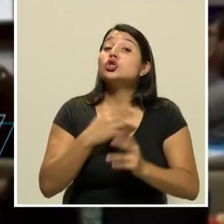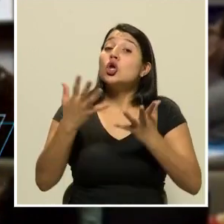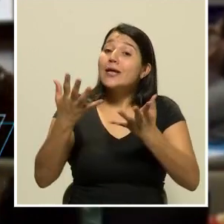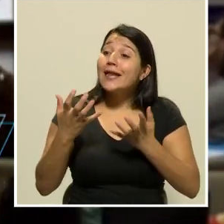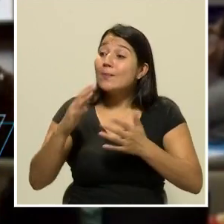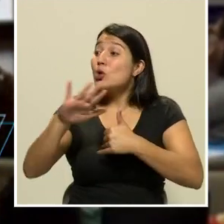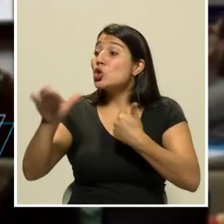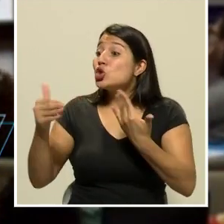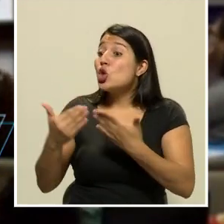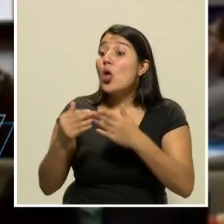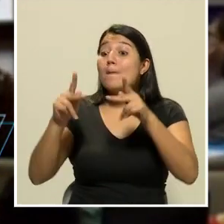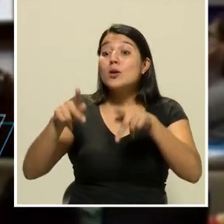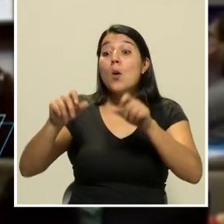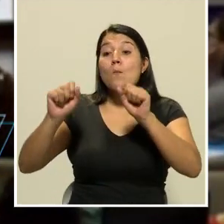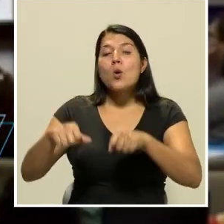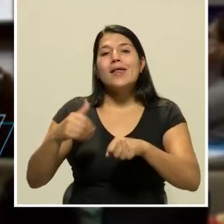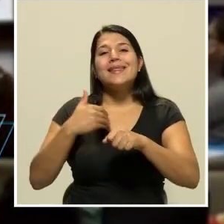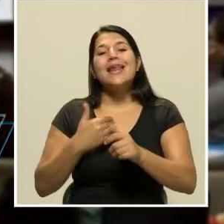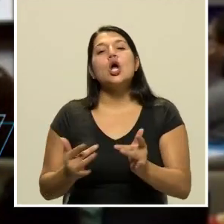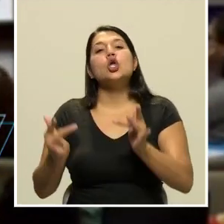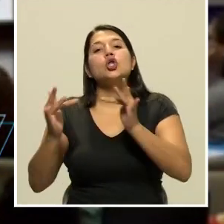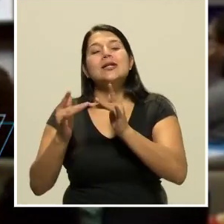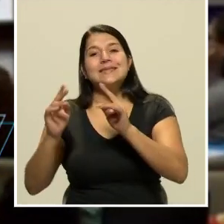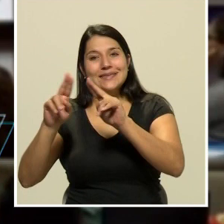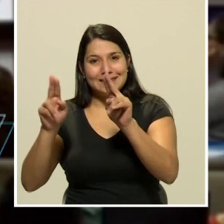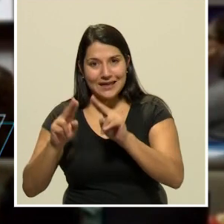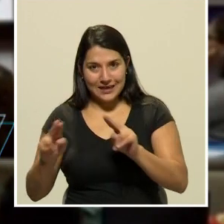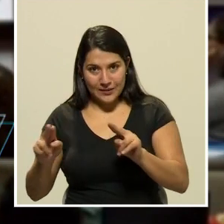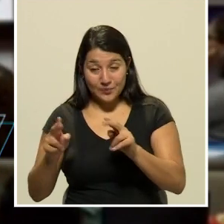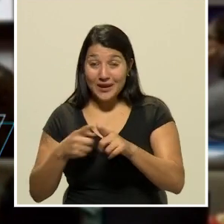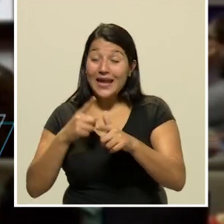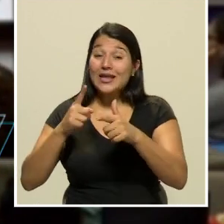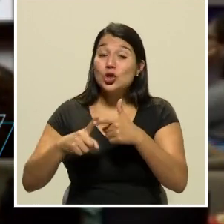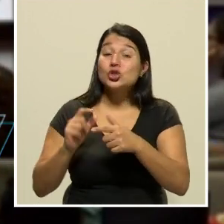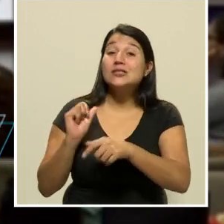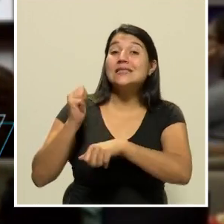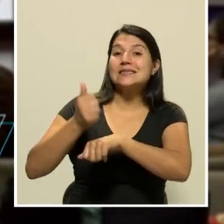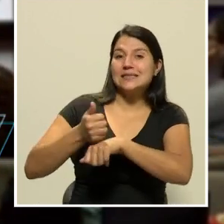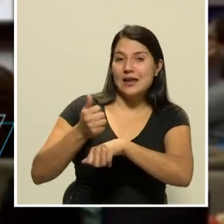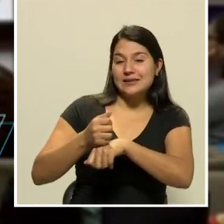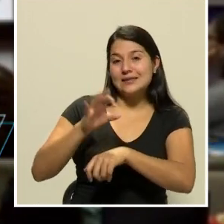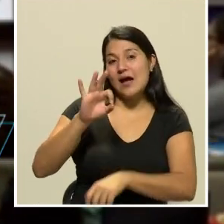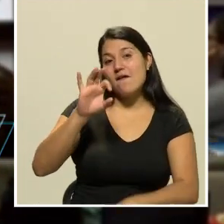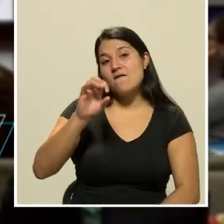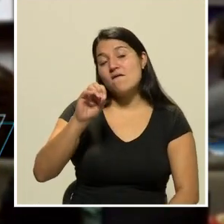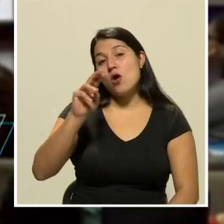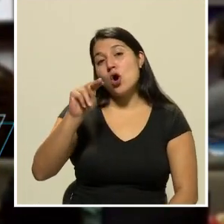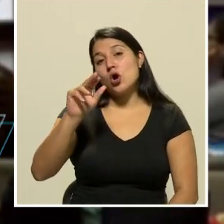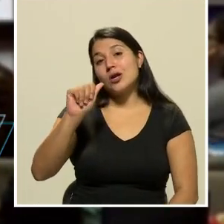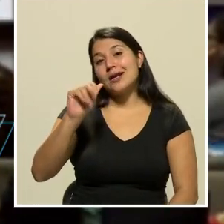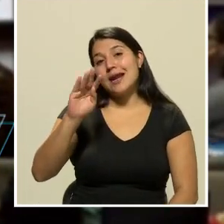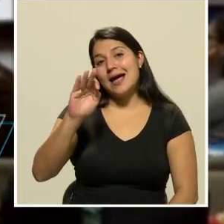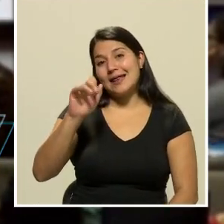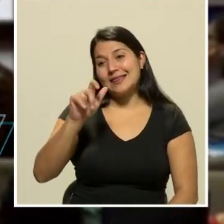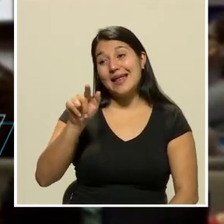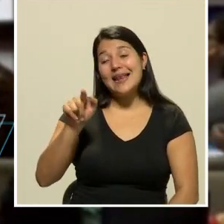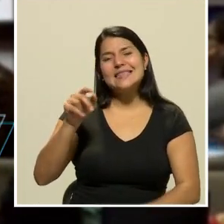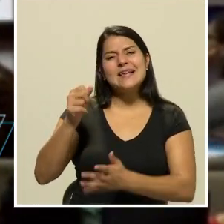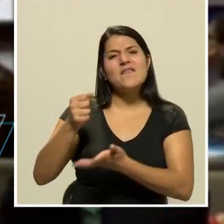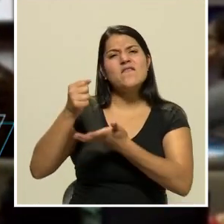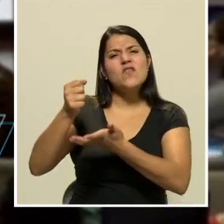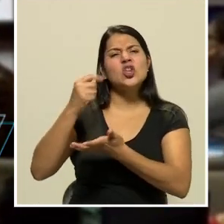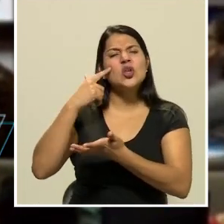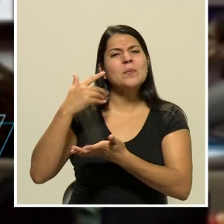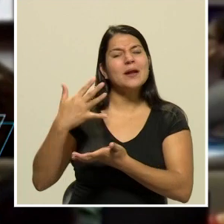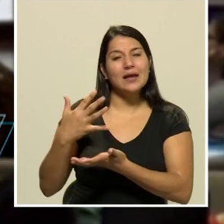con igualdad de oportunidad a este recurso tan valioso. Entonces se crea Fonatel, este fondo, para velar